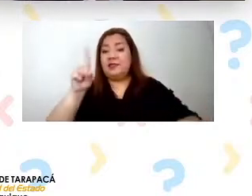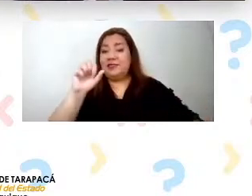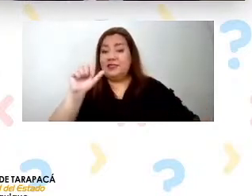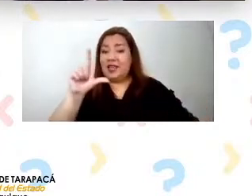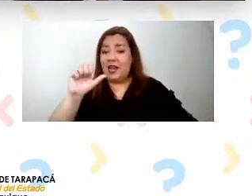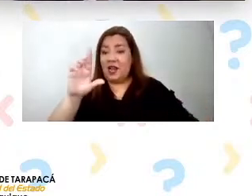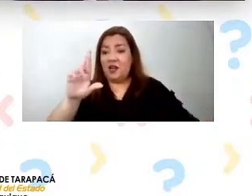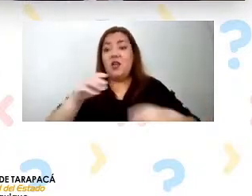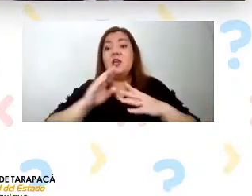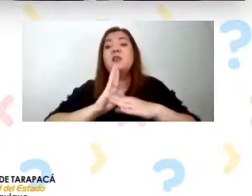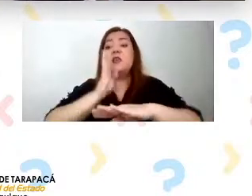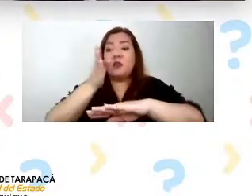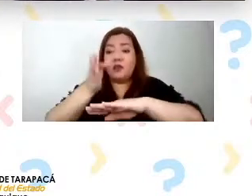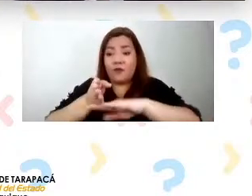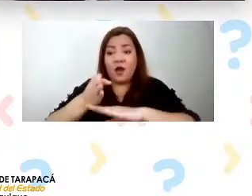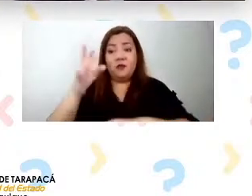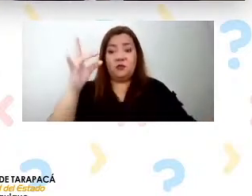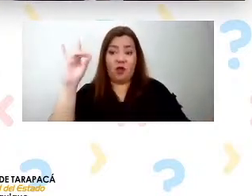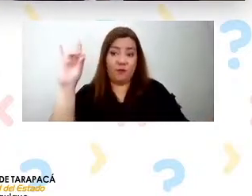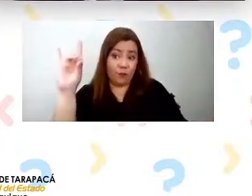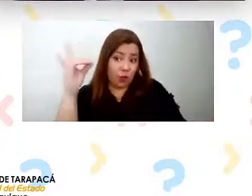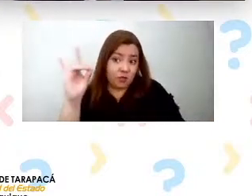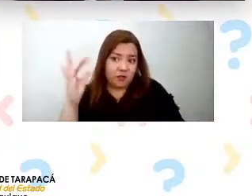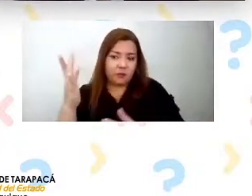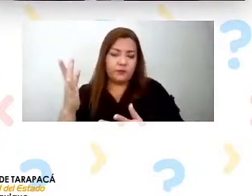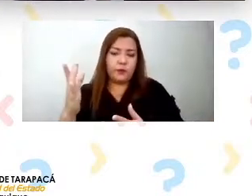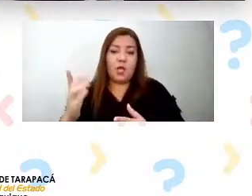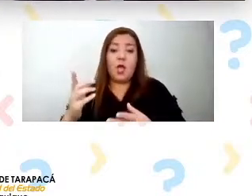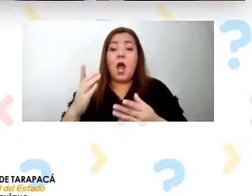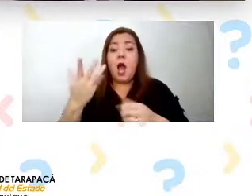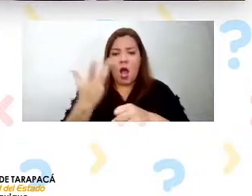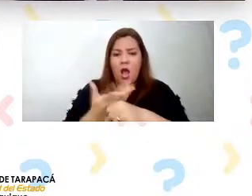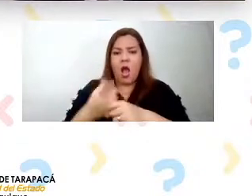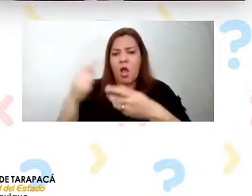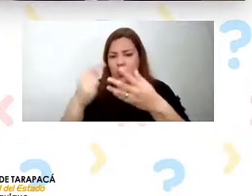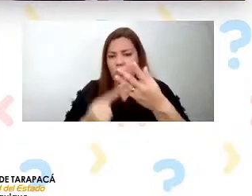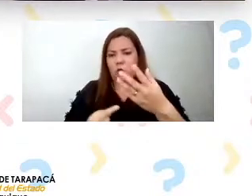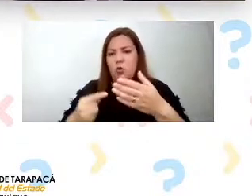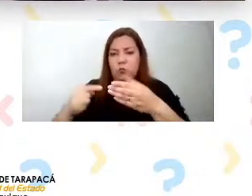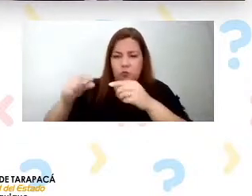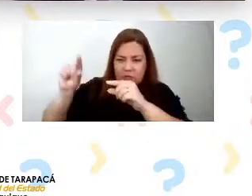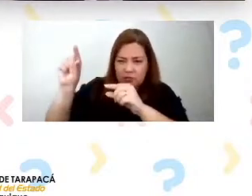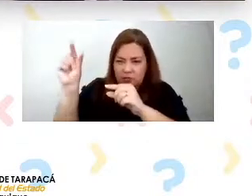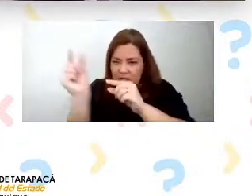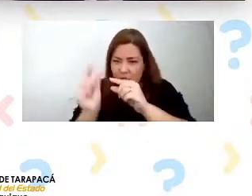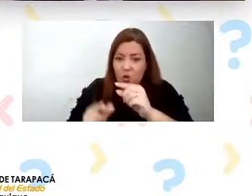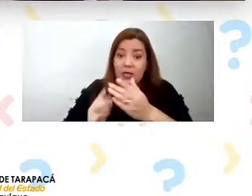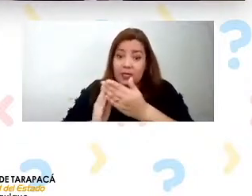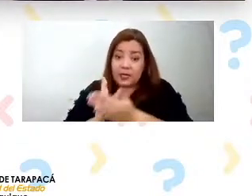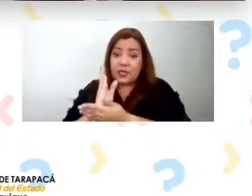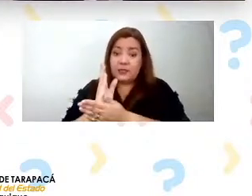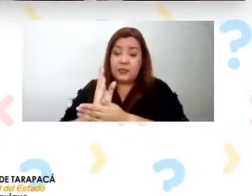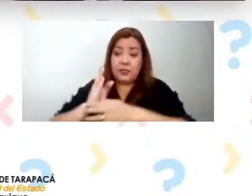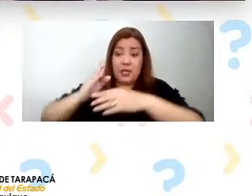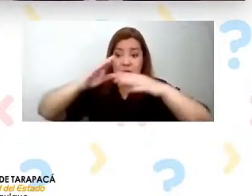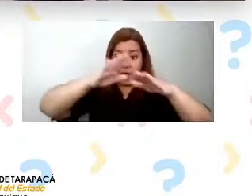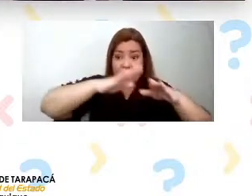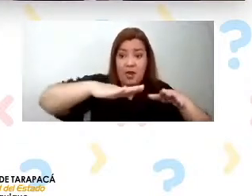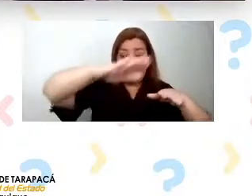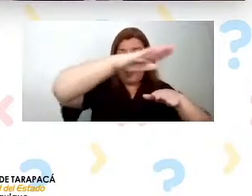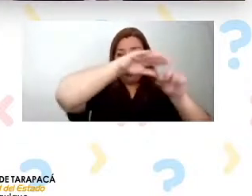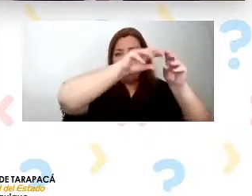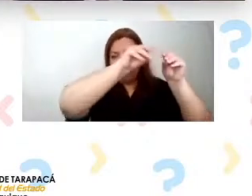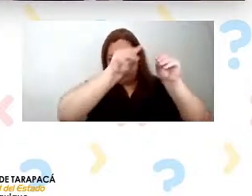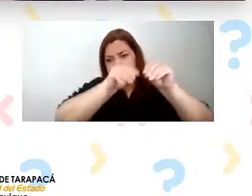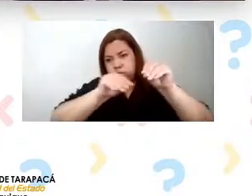Bolivia. Y hay algunos ríos, ¿no es cierto?, como estos que están allí, que nacen en el altiplano y luego van